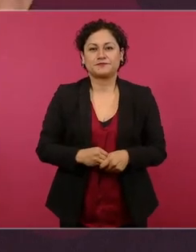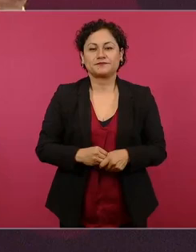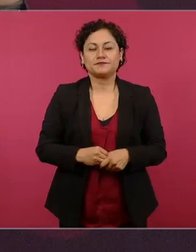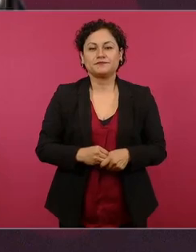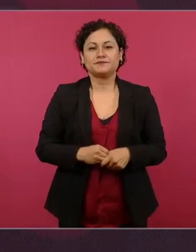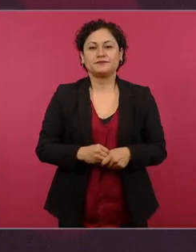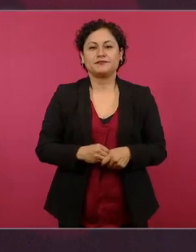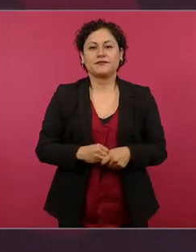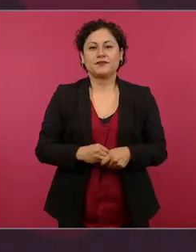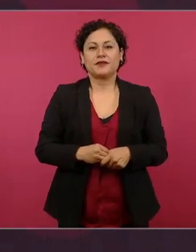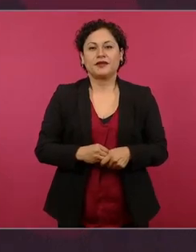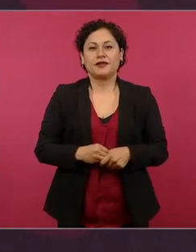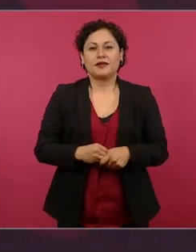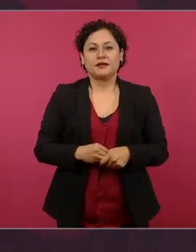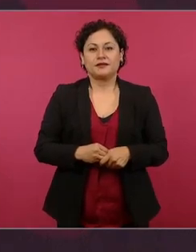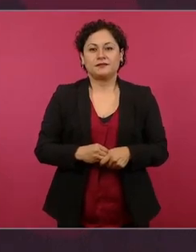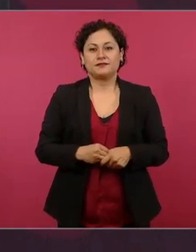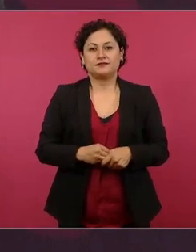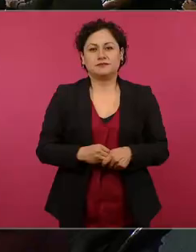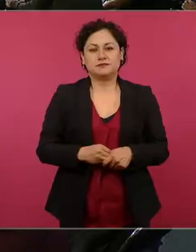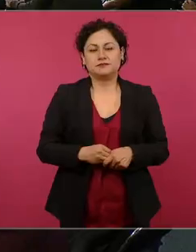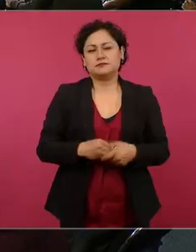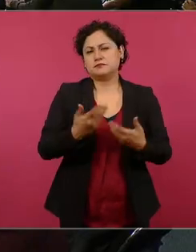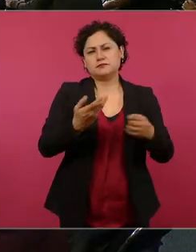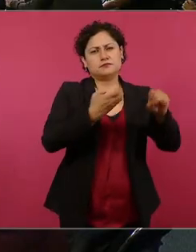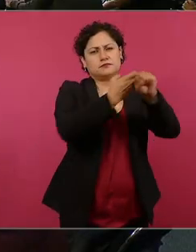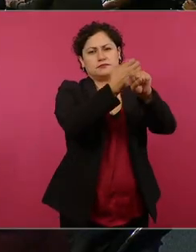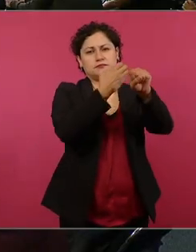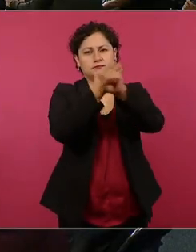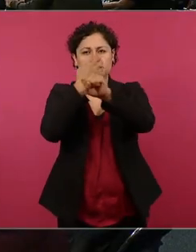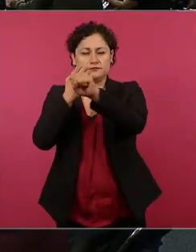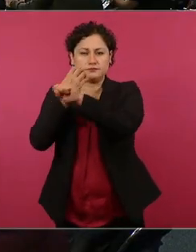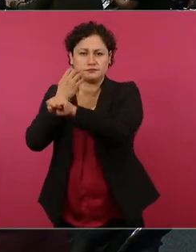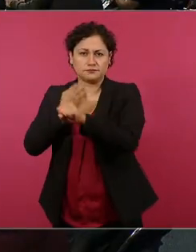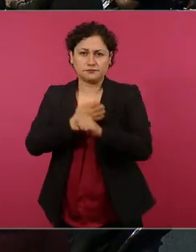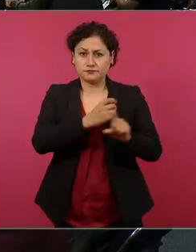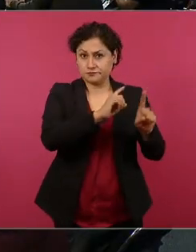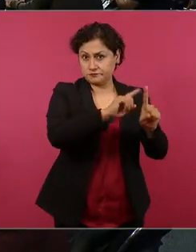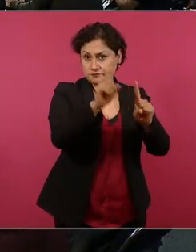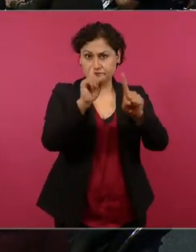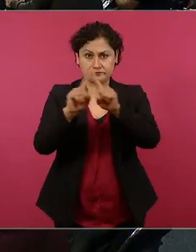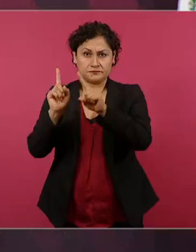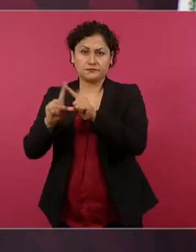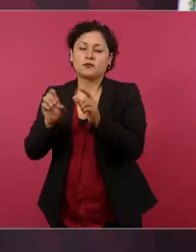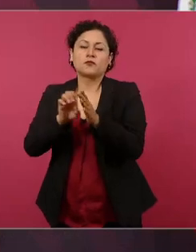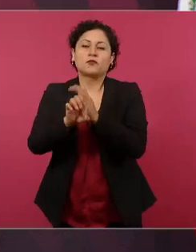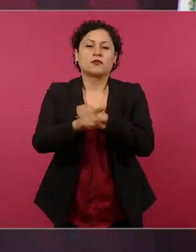de distintos estados que van a otros estados